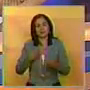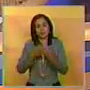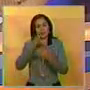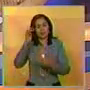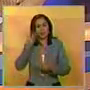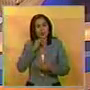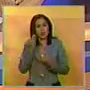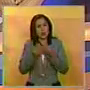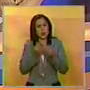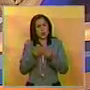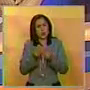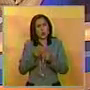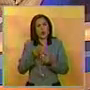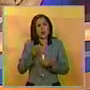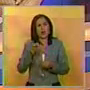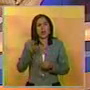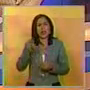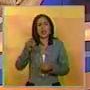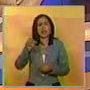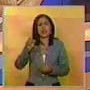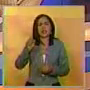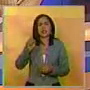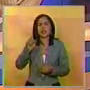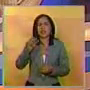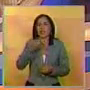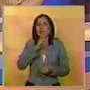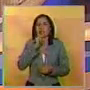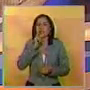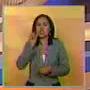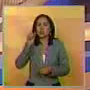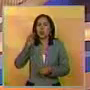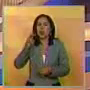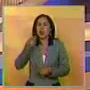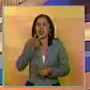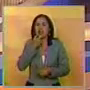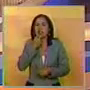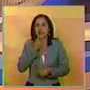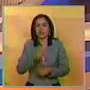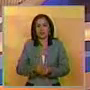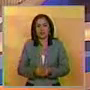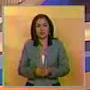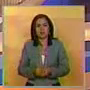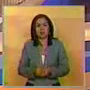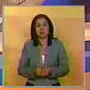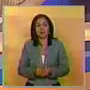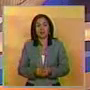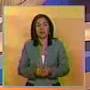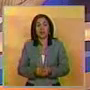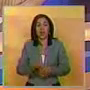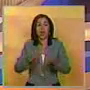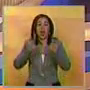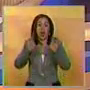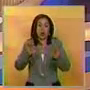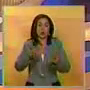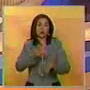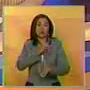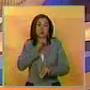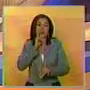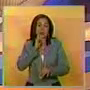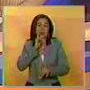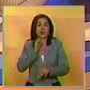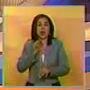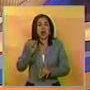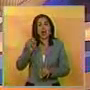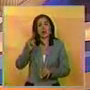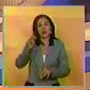Gracias, Jesús. ¿Cómo es la cosa? ¿Schwarzenegger? Schwarzenegger. No es Schwarzenegger. Es un apellido de origen austríaco, y así como hay el